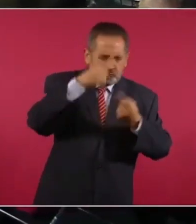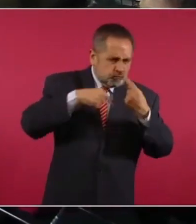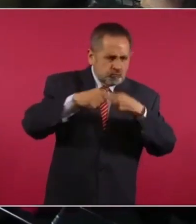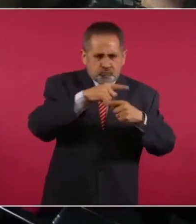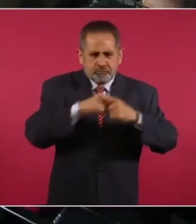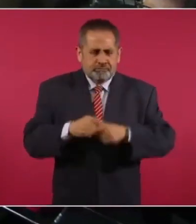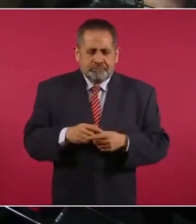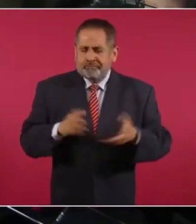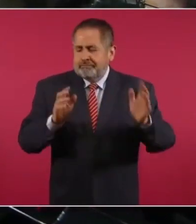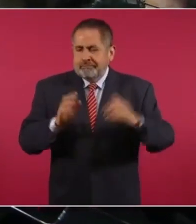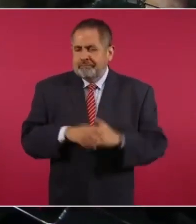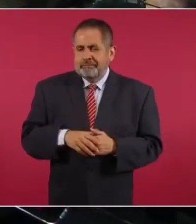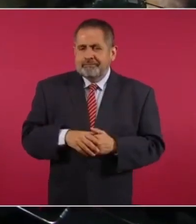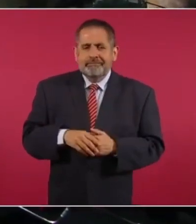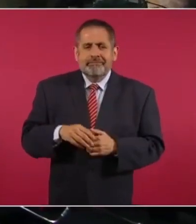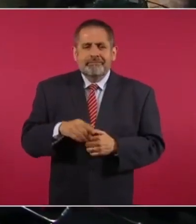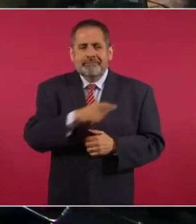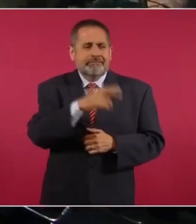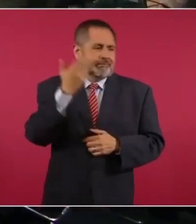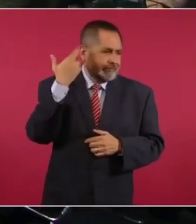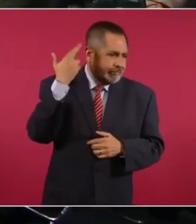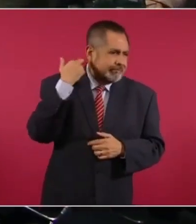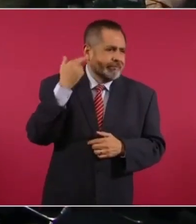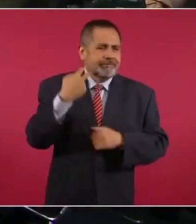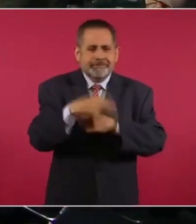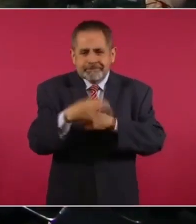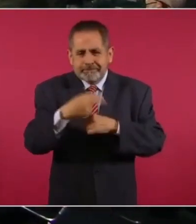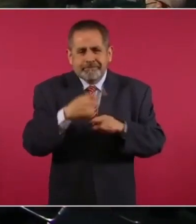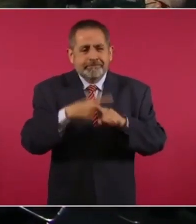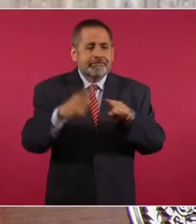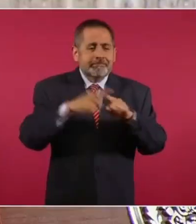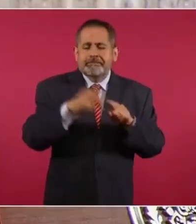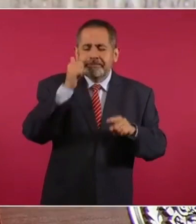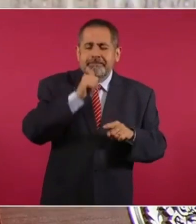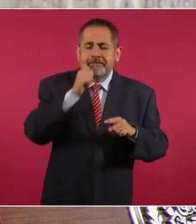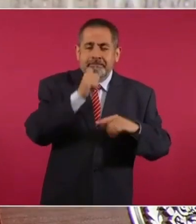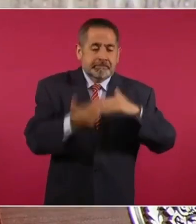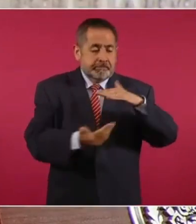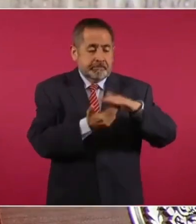10 mesas de análisis en radio y en televisión,